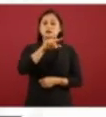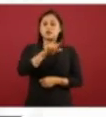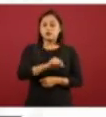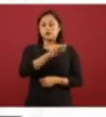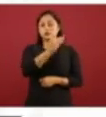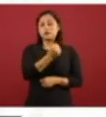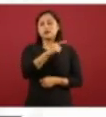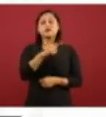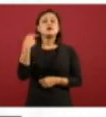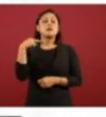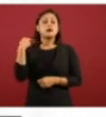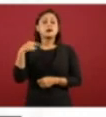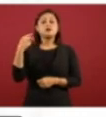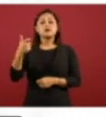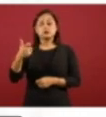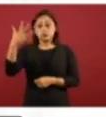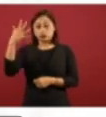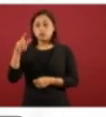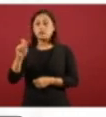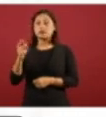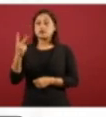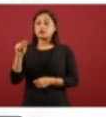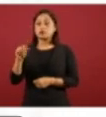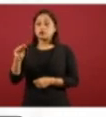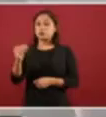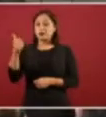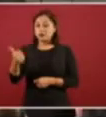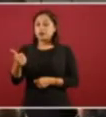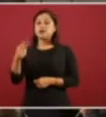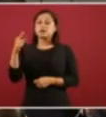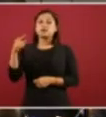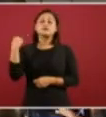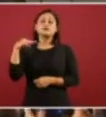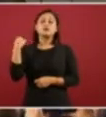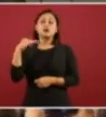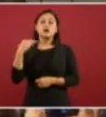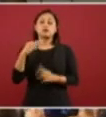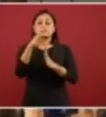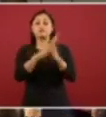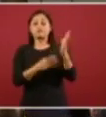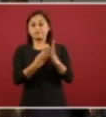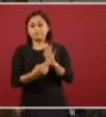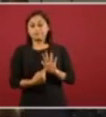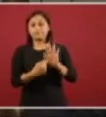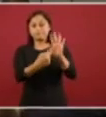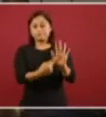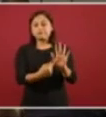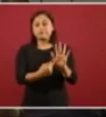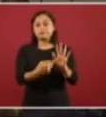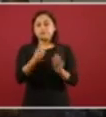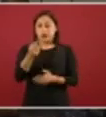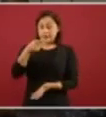Bravo, Veracruz, y la más cara, 22.96 en Churumuco, Michoacán. Esta tabla muy similar las últimas